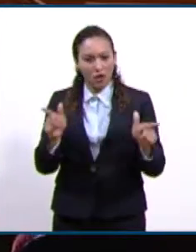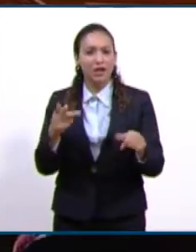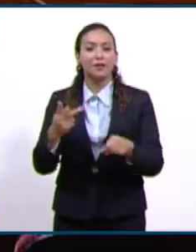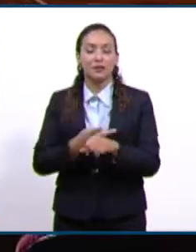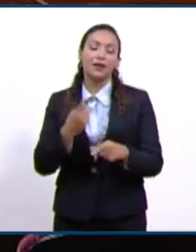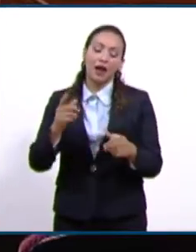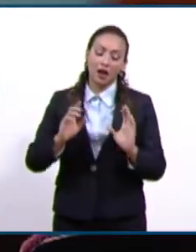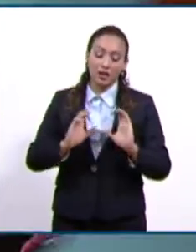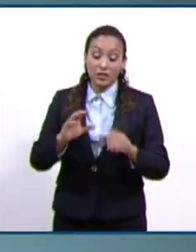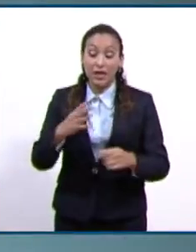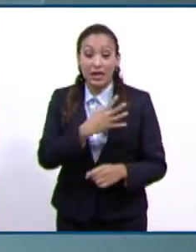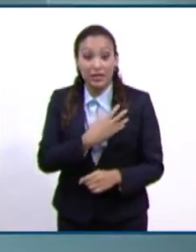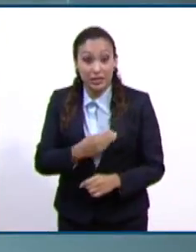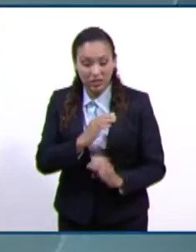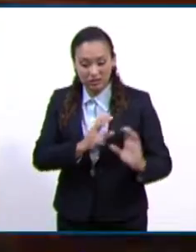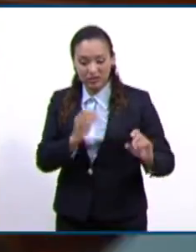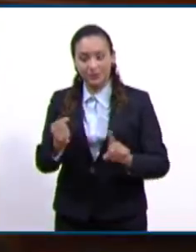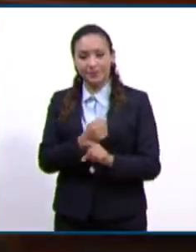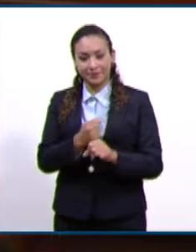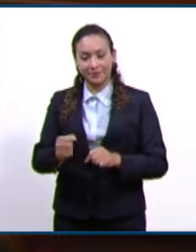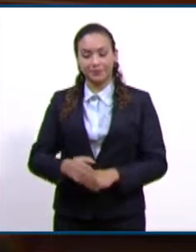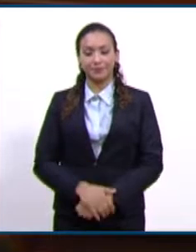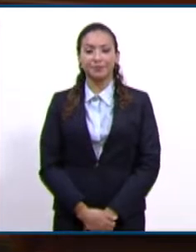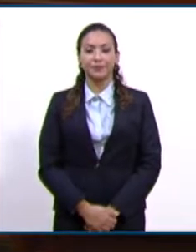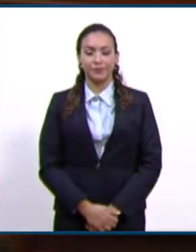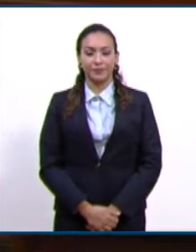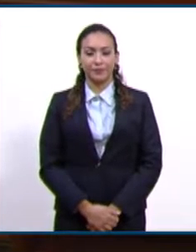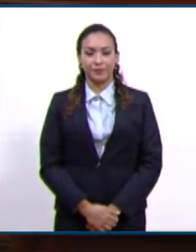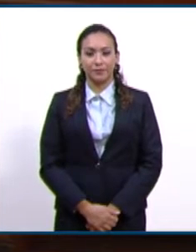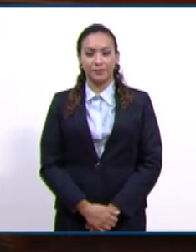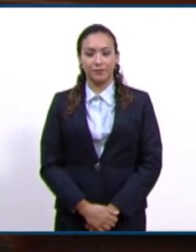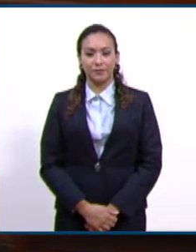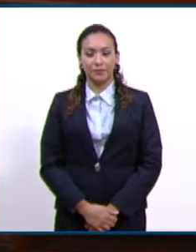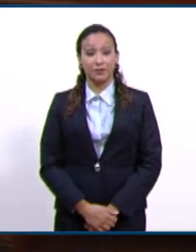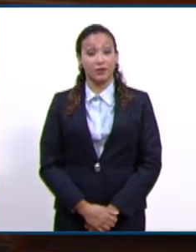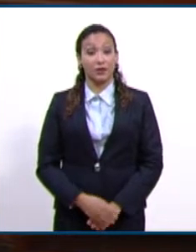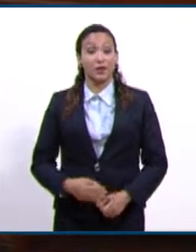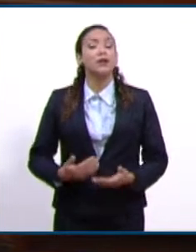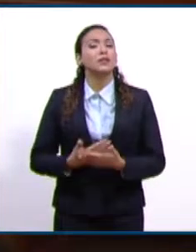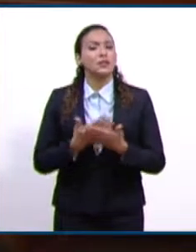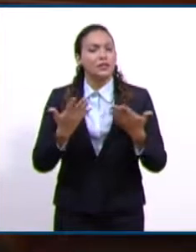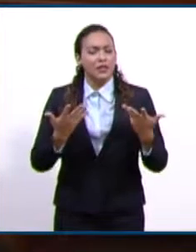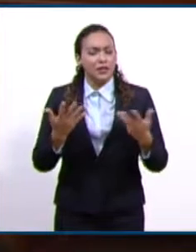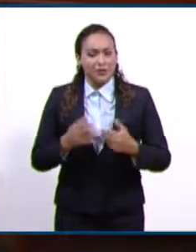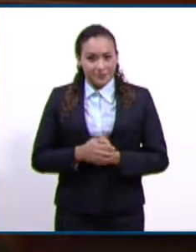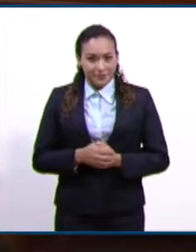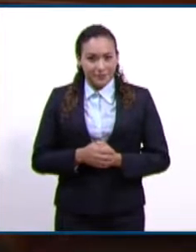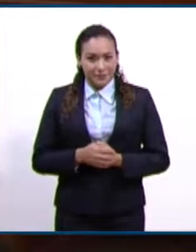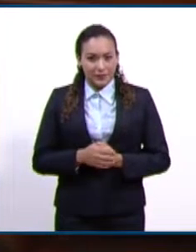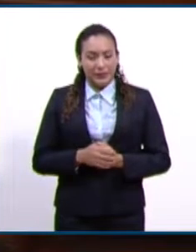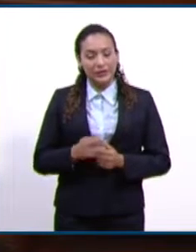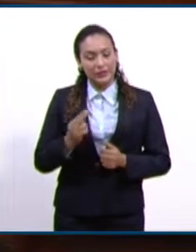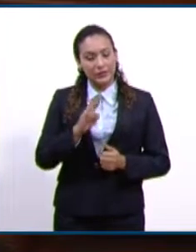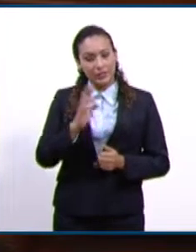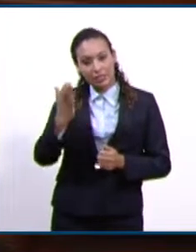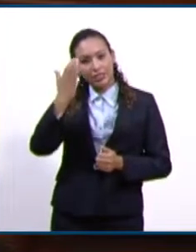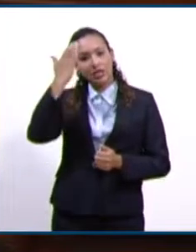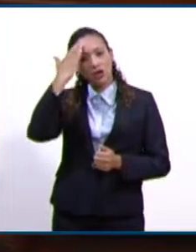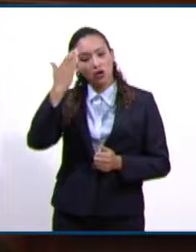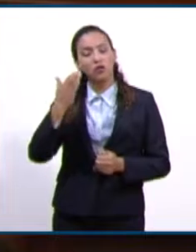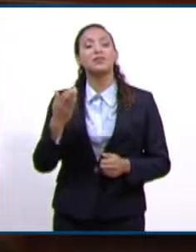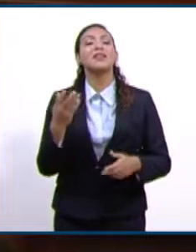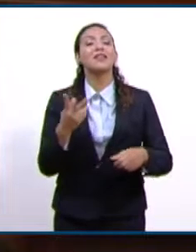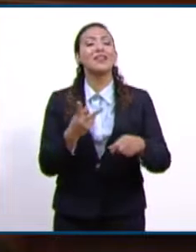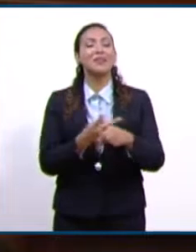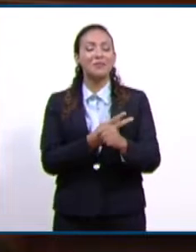de los argumentos. Que las disposiciones combatidas se insertan en el reconocimiento de la necesidad de crear